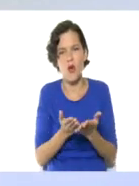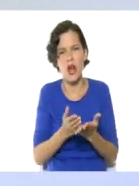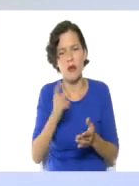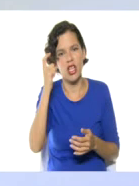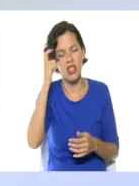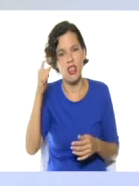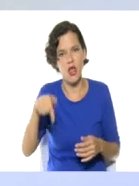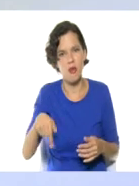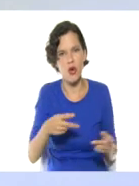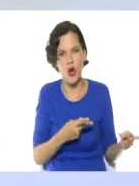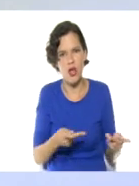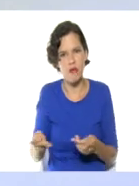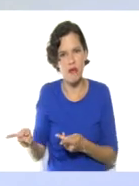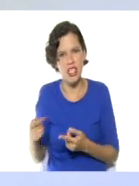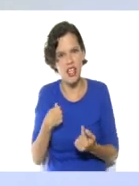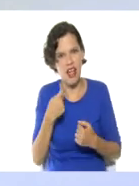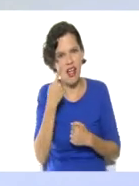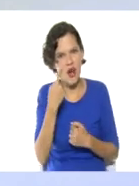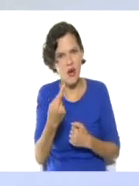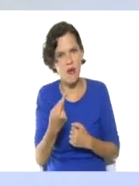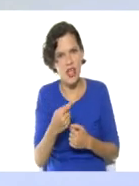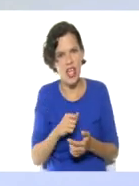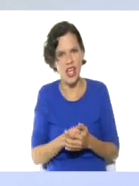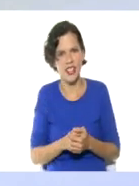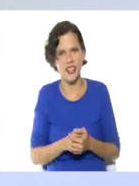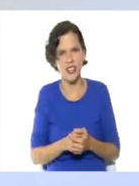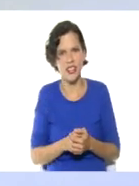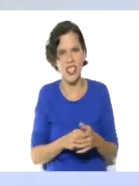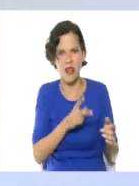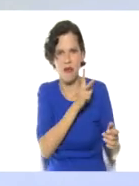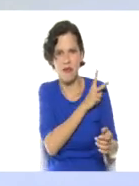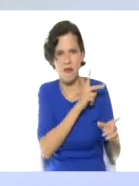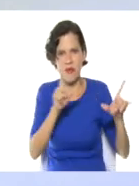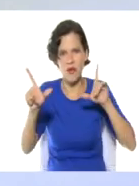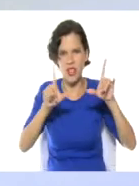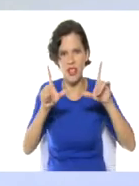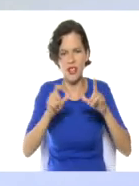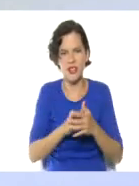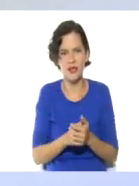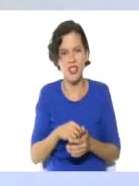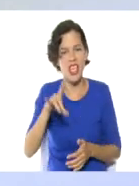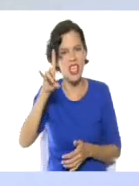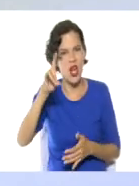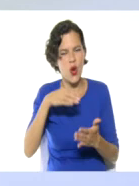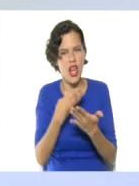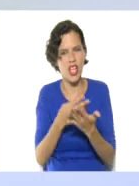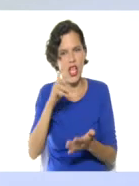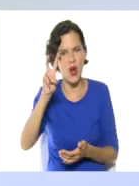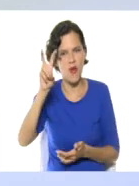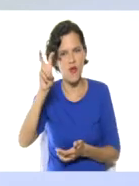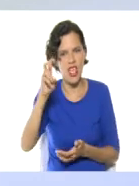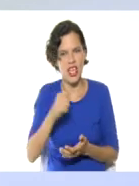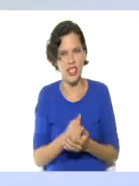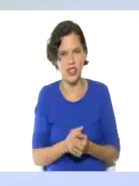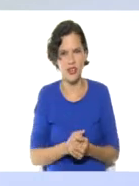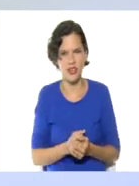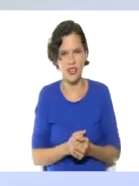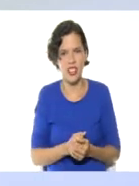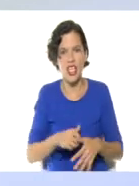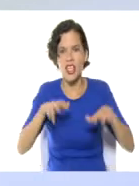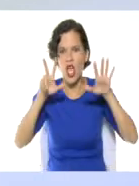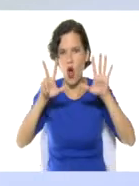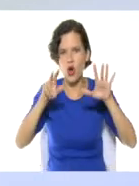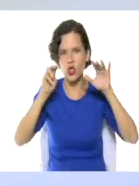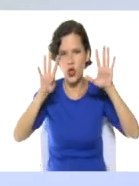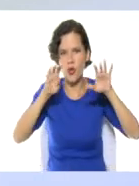hoy. Pero los invito a que nos sintonicen a través de la pantalla de Vive TV, de lunes a viernes, en el mejor horario, de